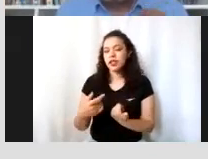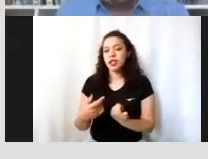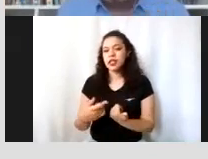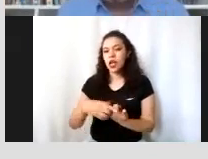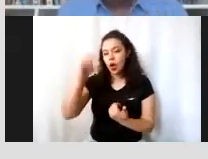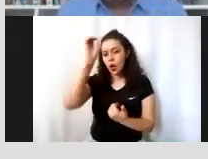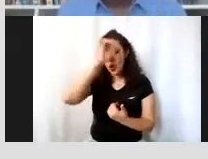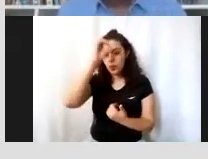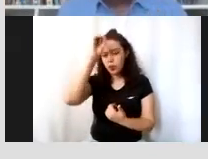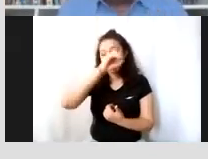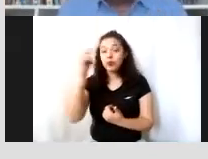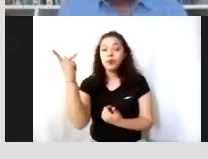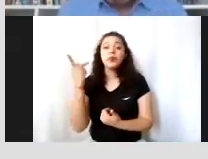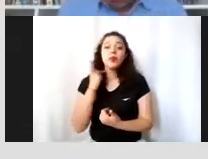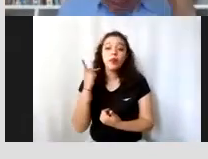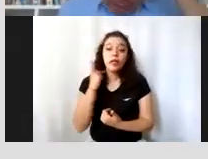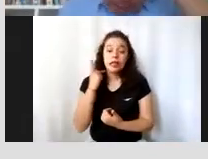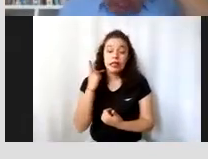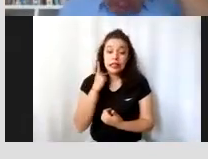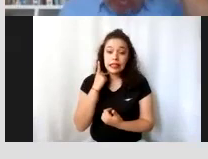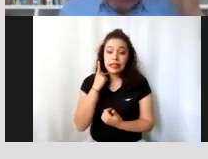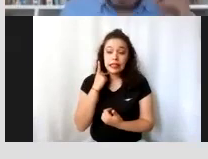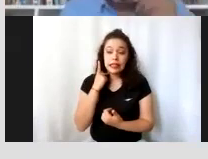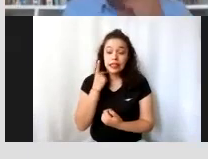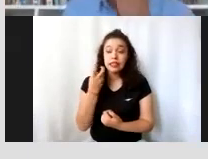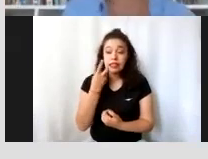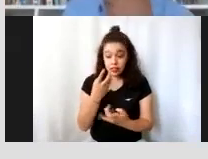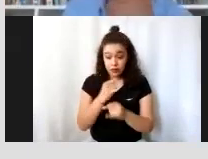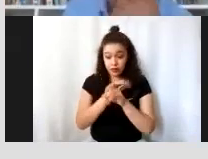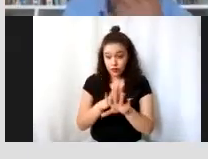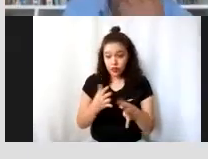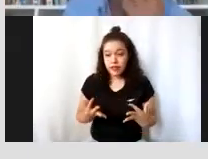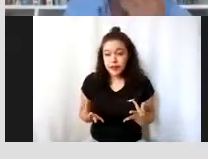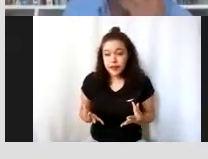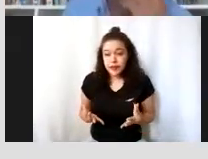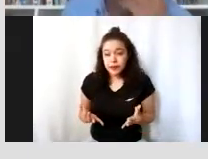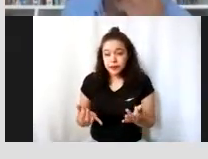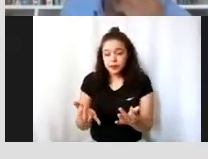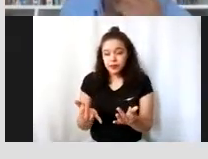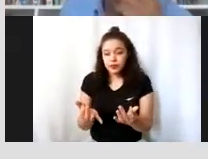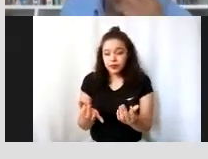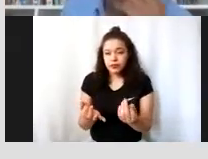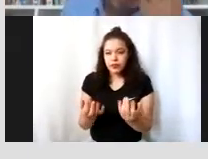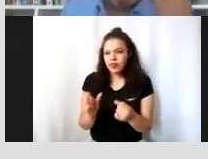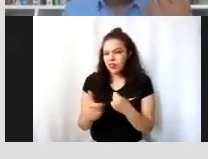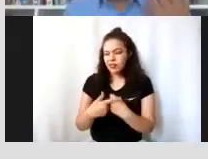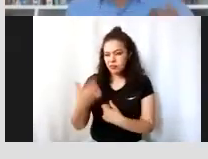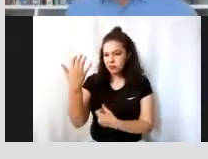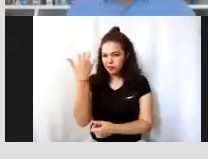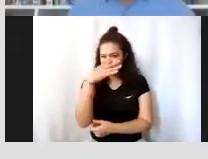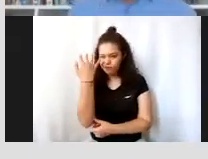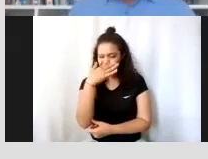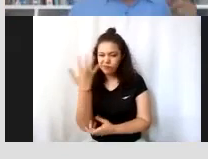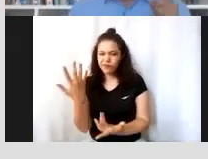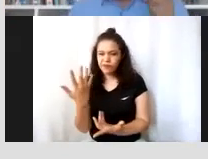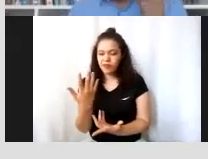opiniones políticas es un dato sensible. Y entonces, por ejemplo, aquí en pasatiempo, me parece que